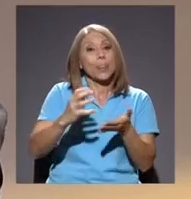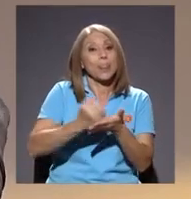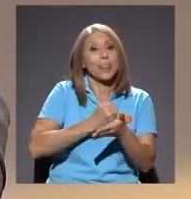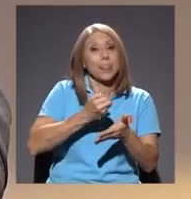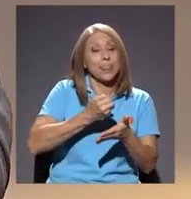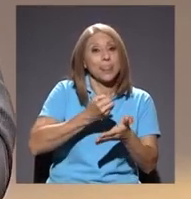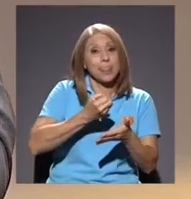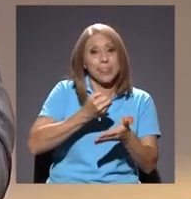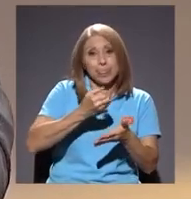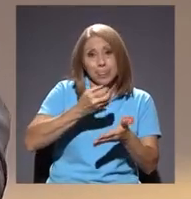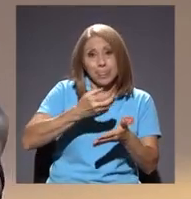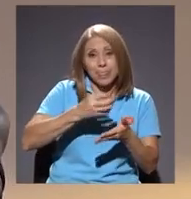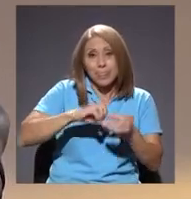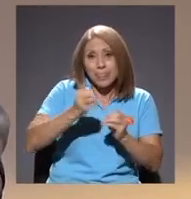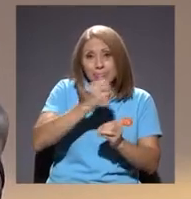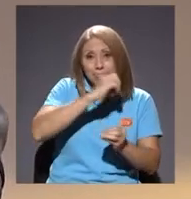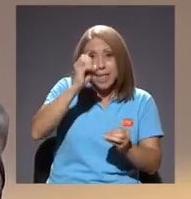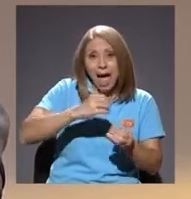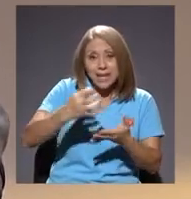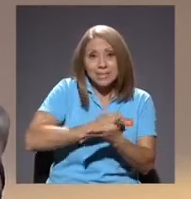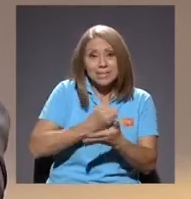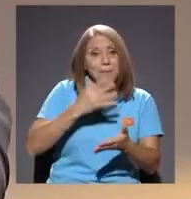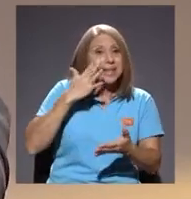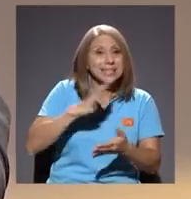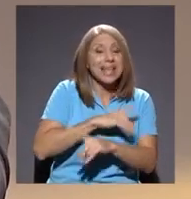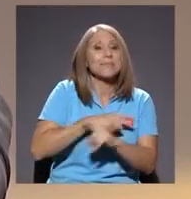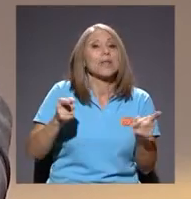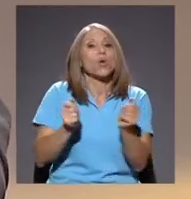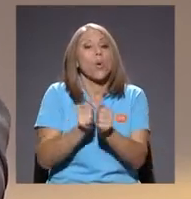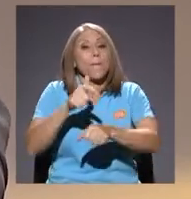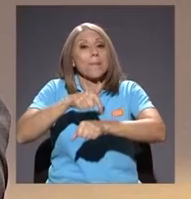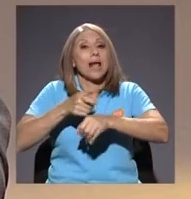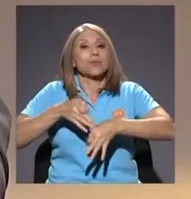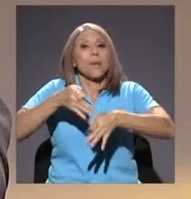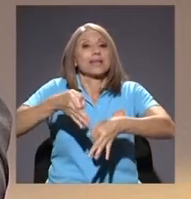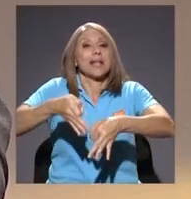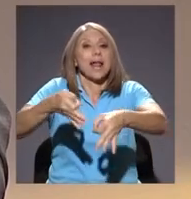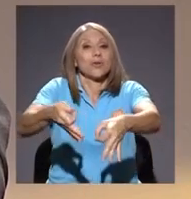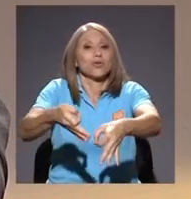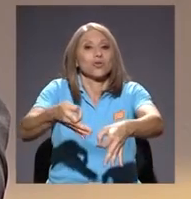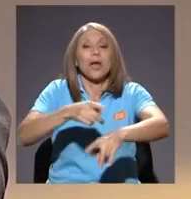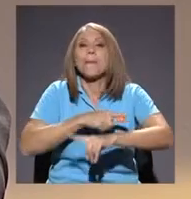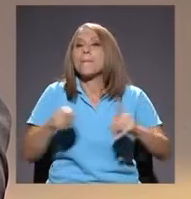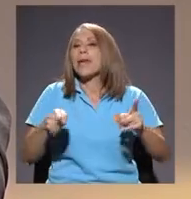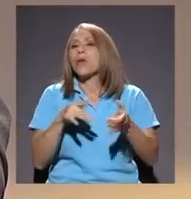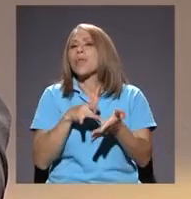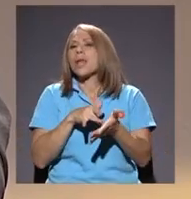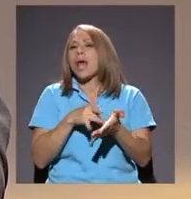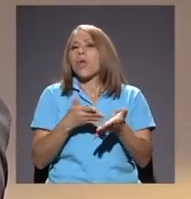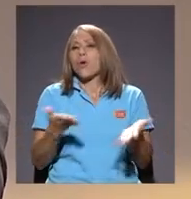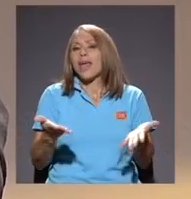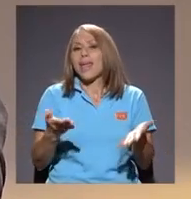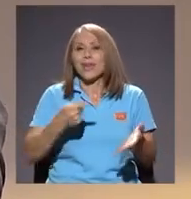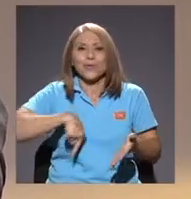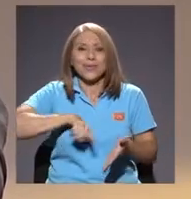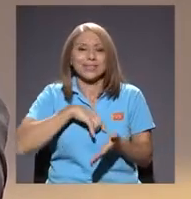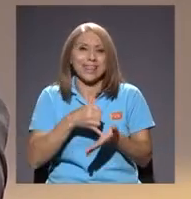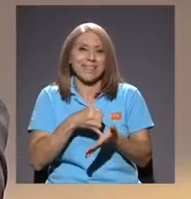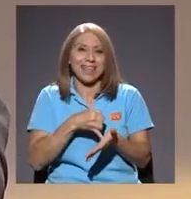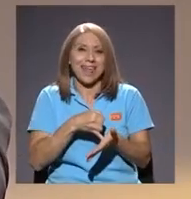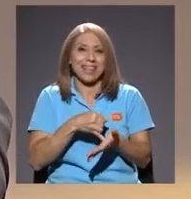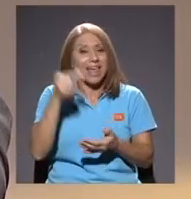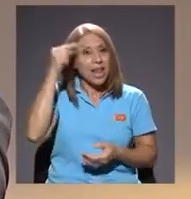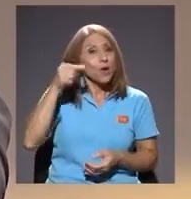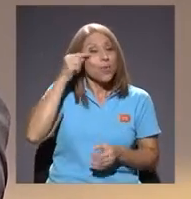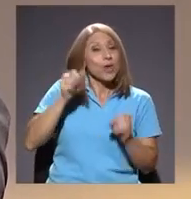fiscal sigue siendo nuestro talón de aquiles que en este momento pasa por que el gobierno pueda ir a mercados internacionales para